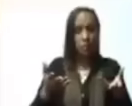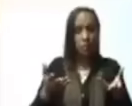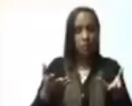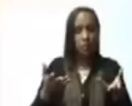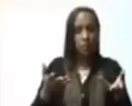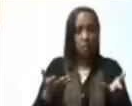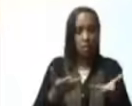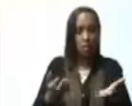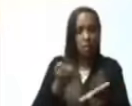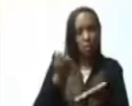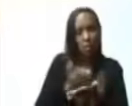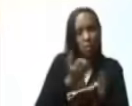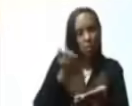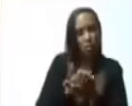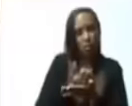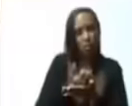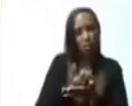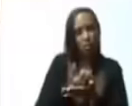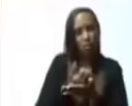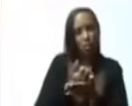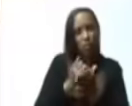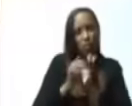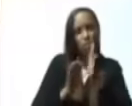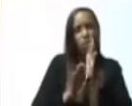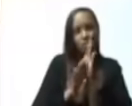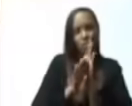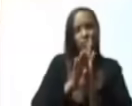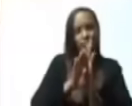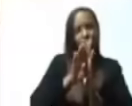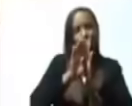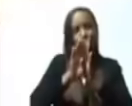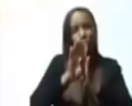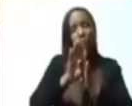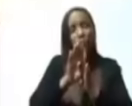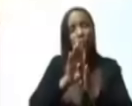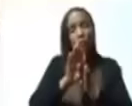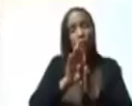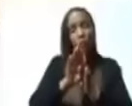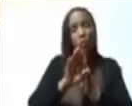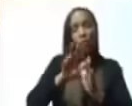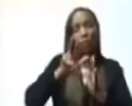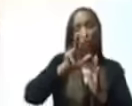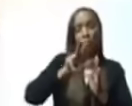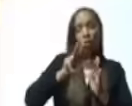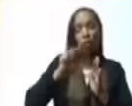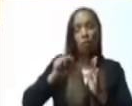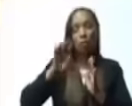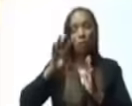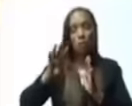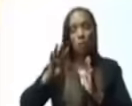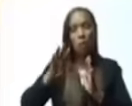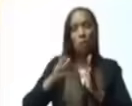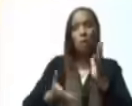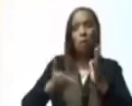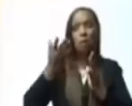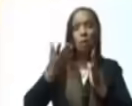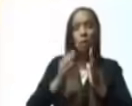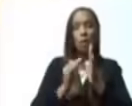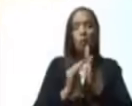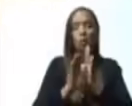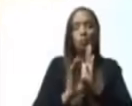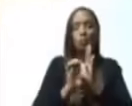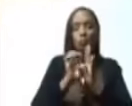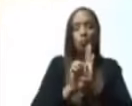que quizás lleguemos al 2.5 las exportaciones nuestras han bajado con Haití